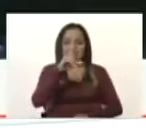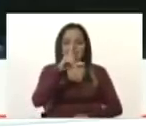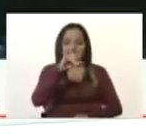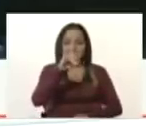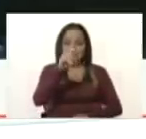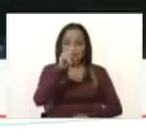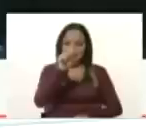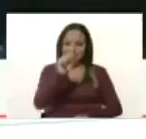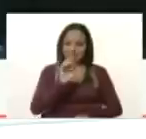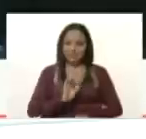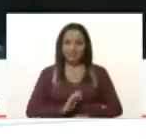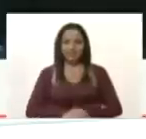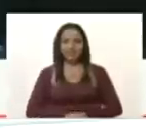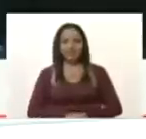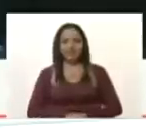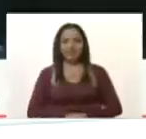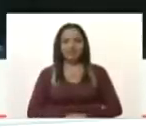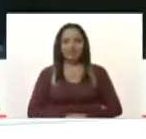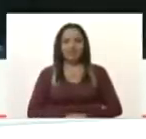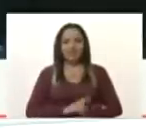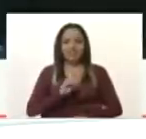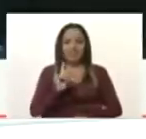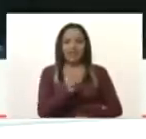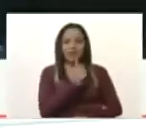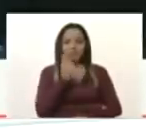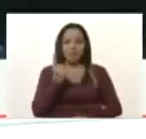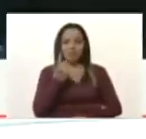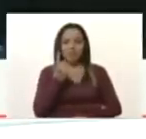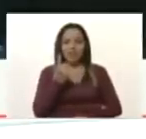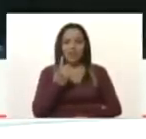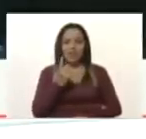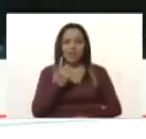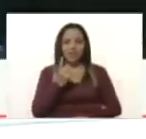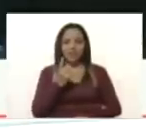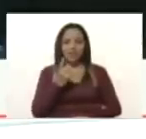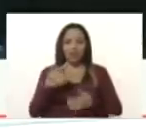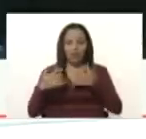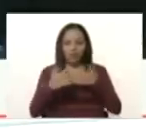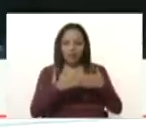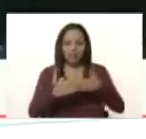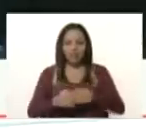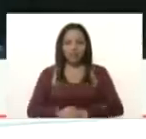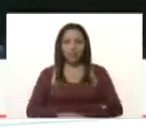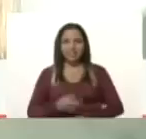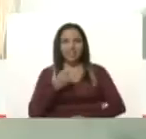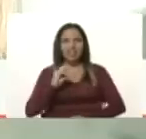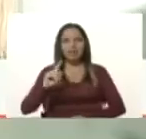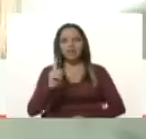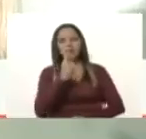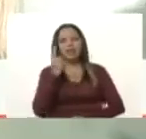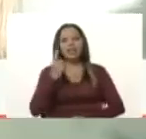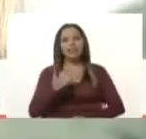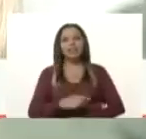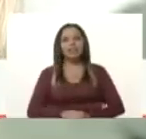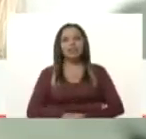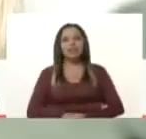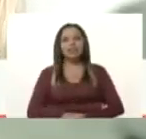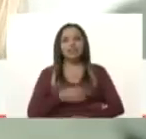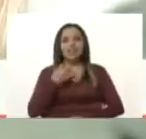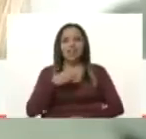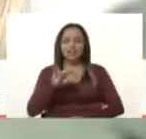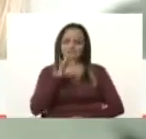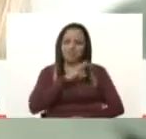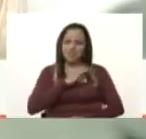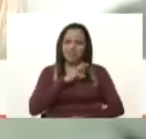Bonita, la primera combatiente, como le dice el pueblo. Ahí está la primera, así le dijo un señor la otra vez